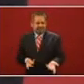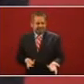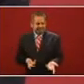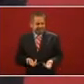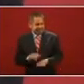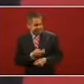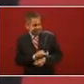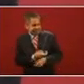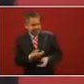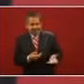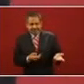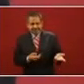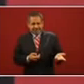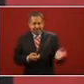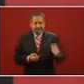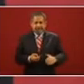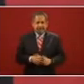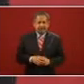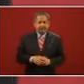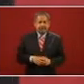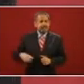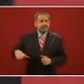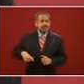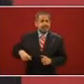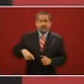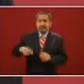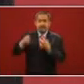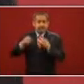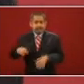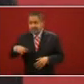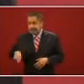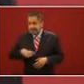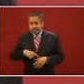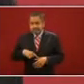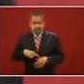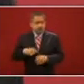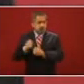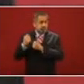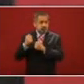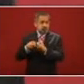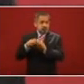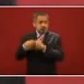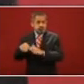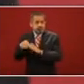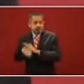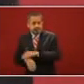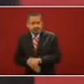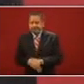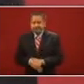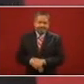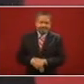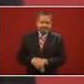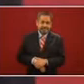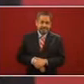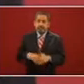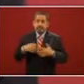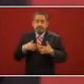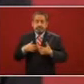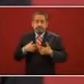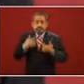así el gobierno va a perder fortaleza y entonces se va a entregar